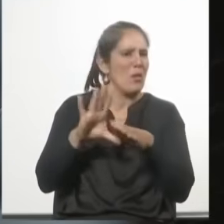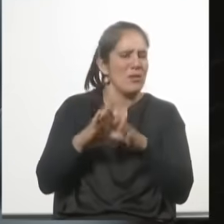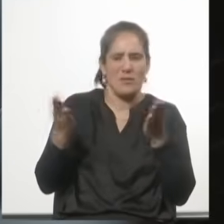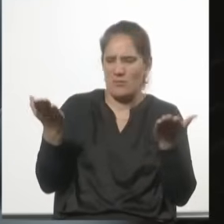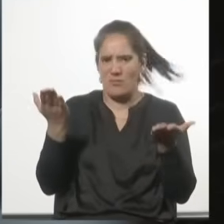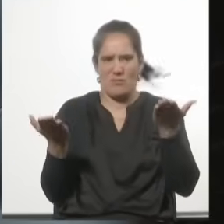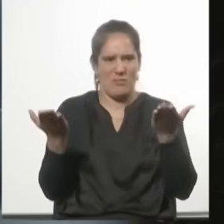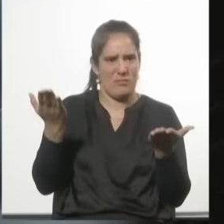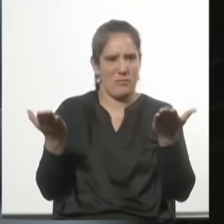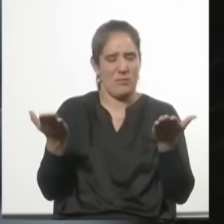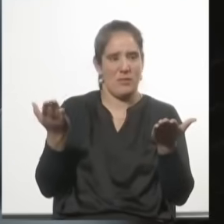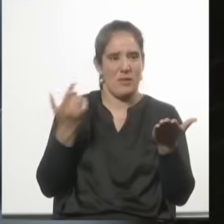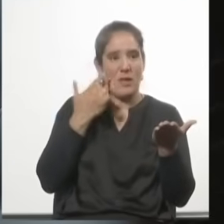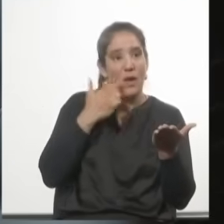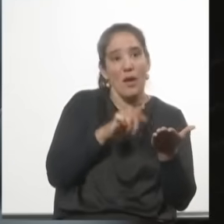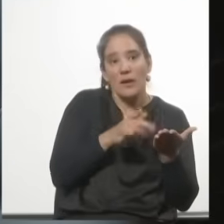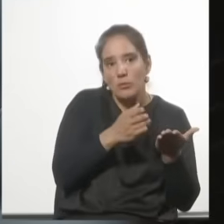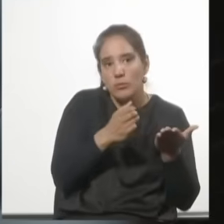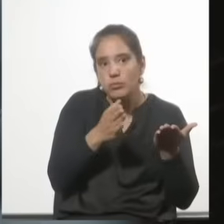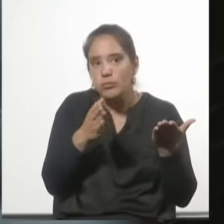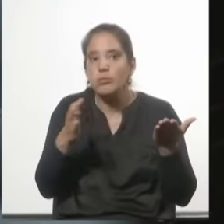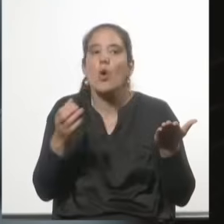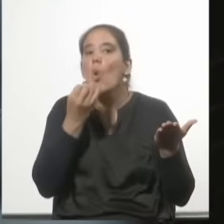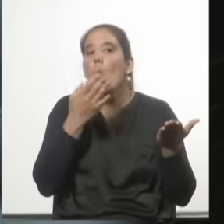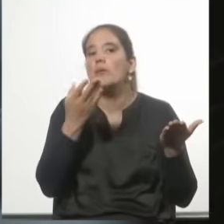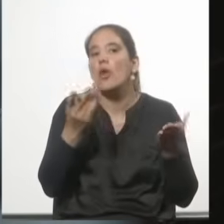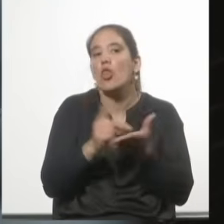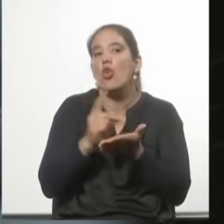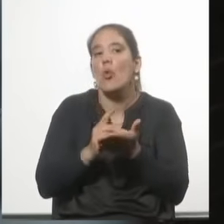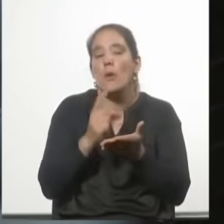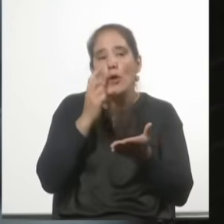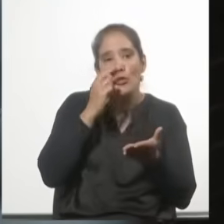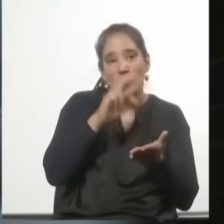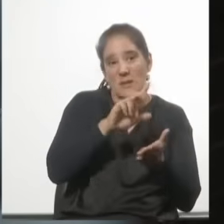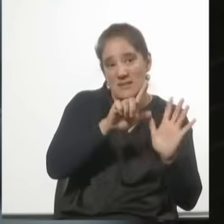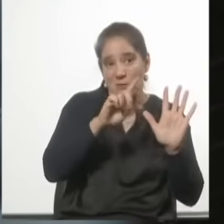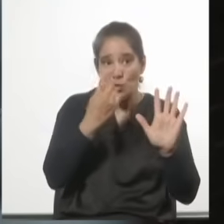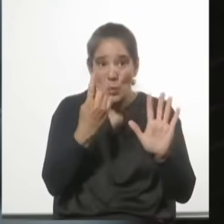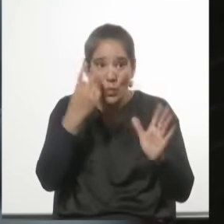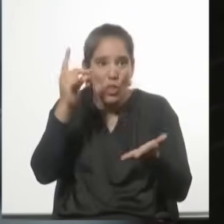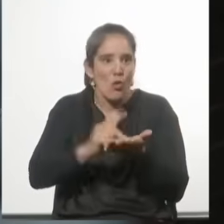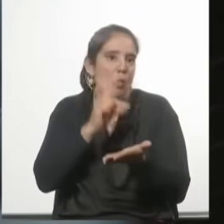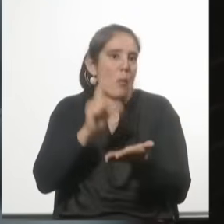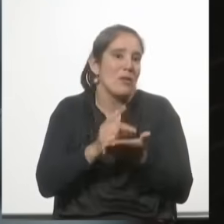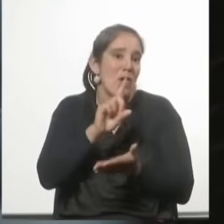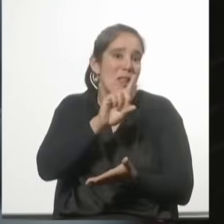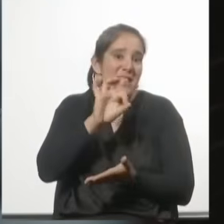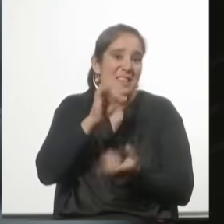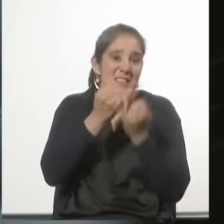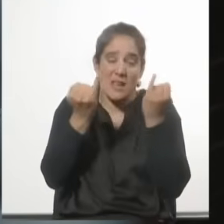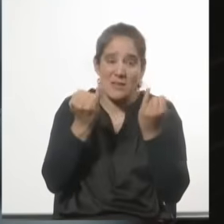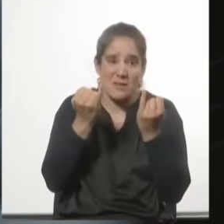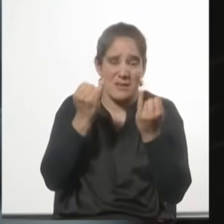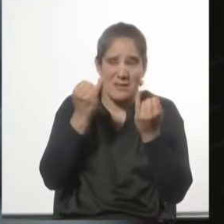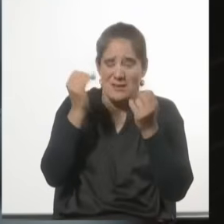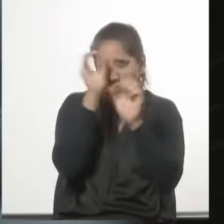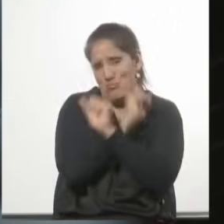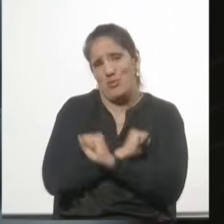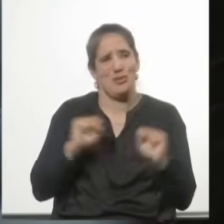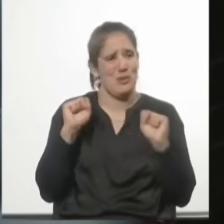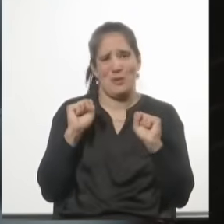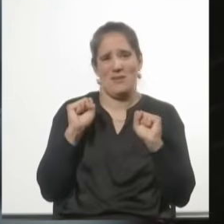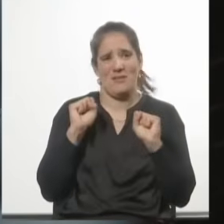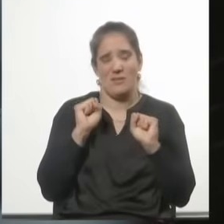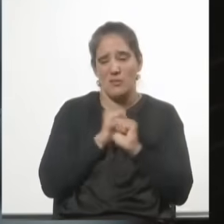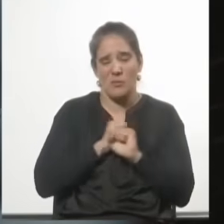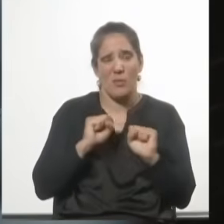una y otra, el notario debió haber emitido por lo menos 3.191 documentos en esos 10 días, lo que es a